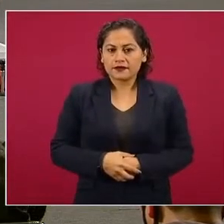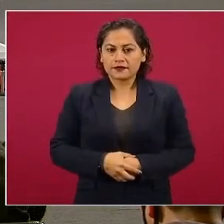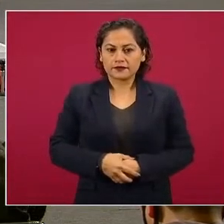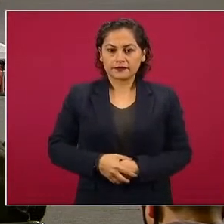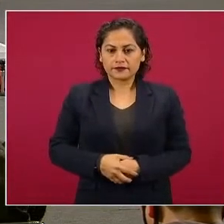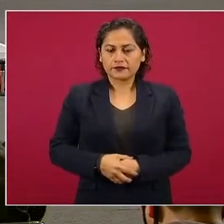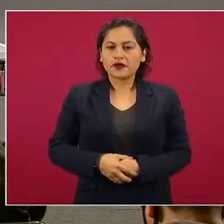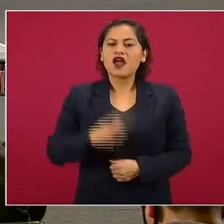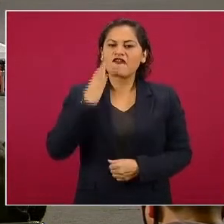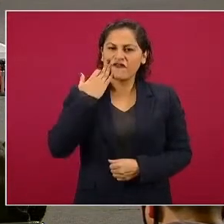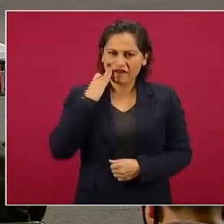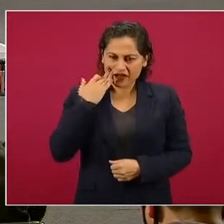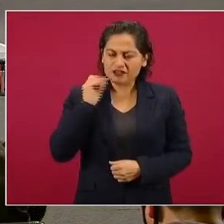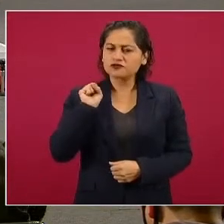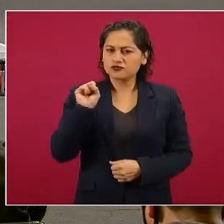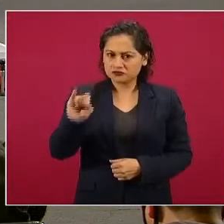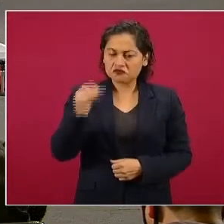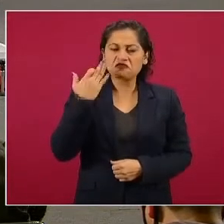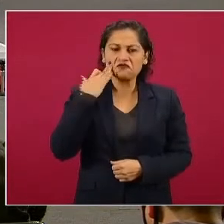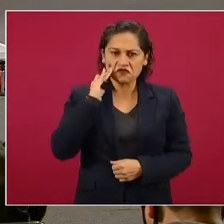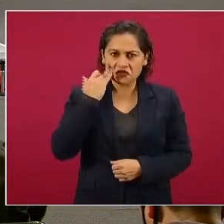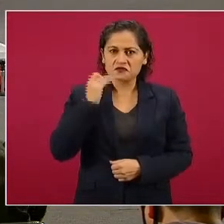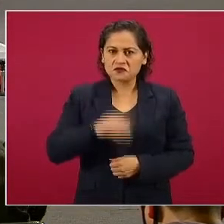En Facebook, sí.